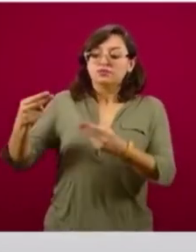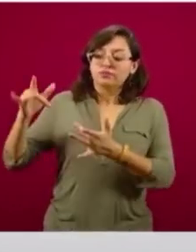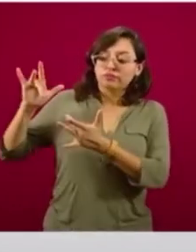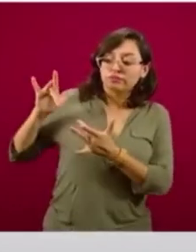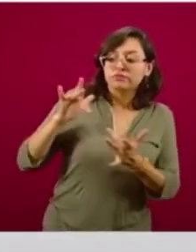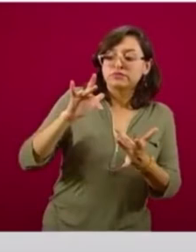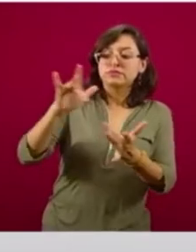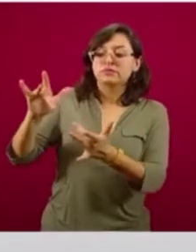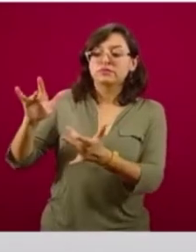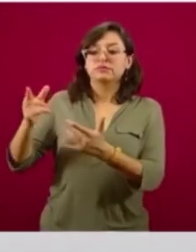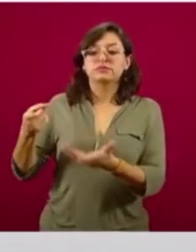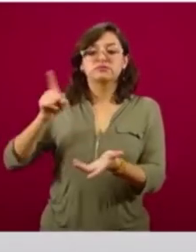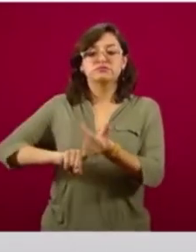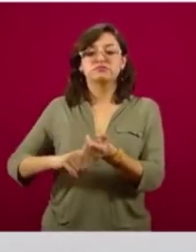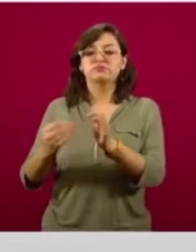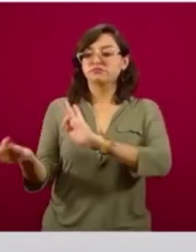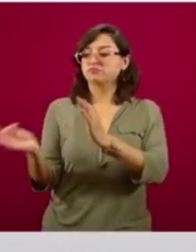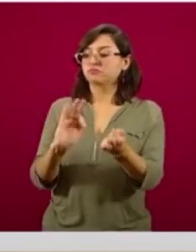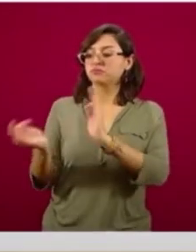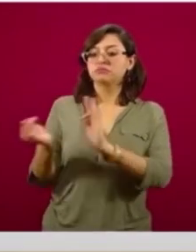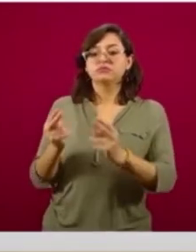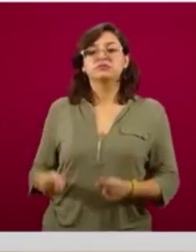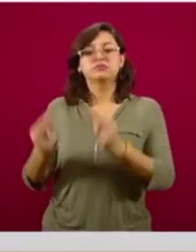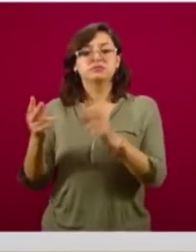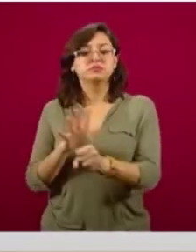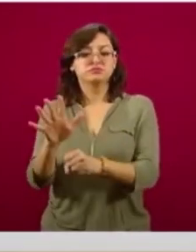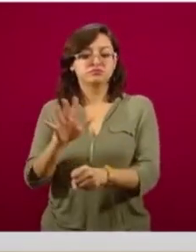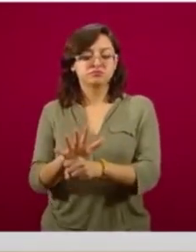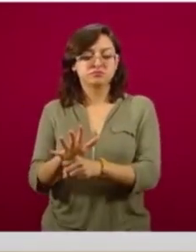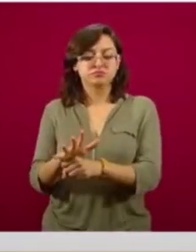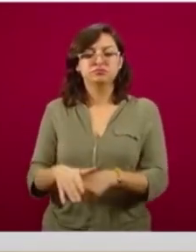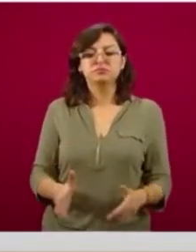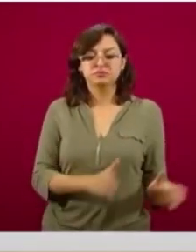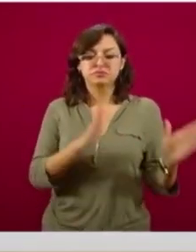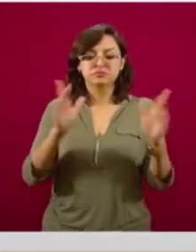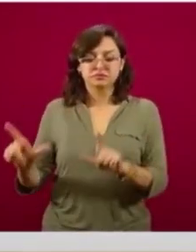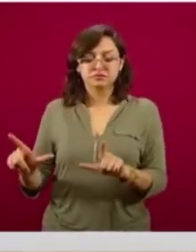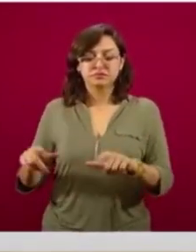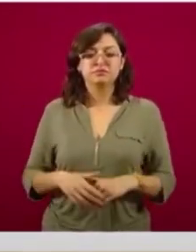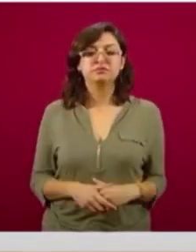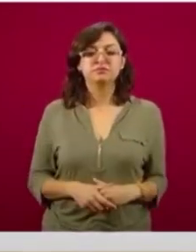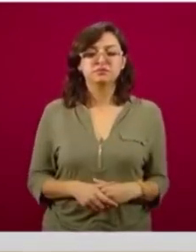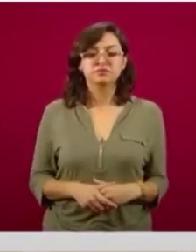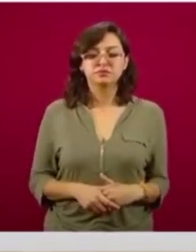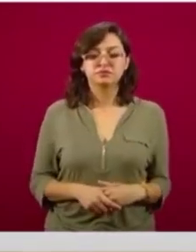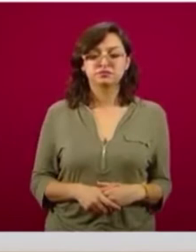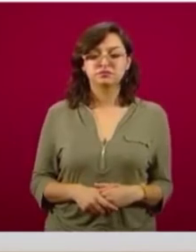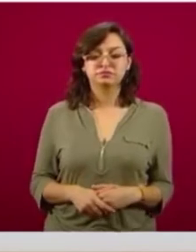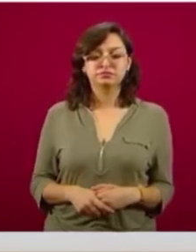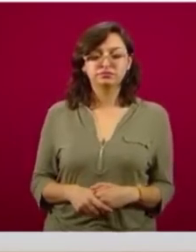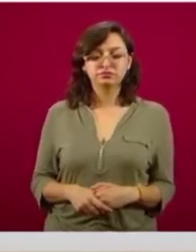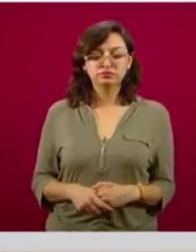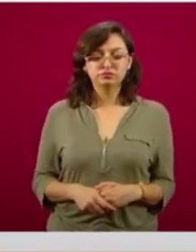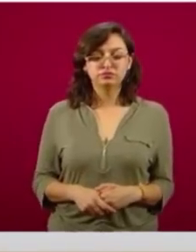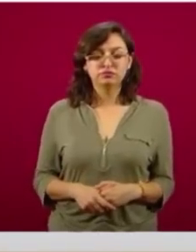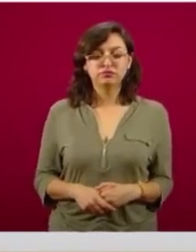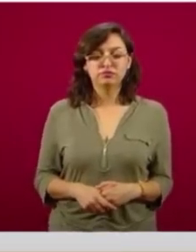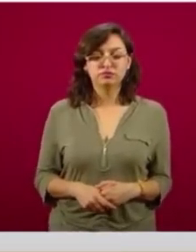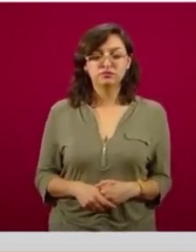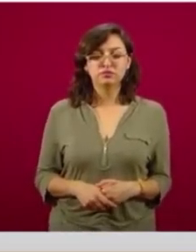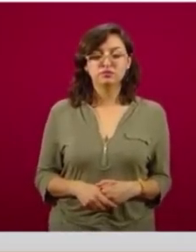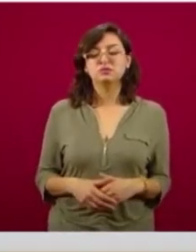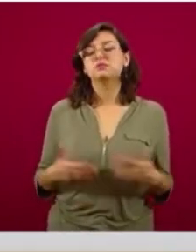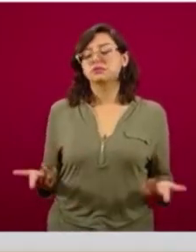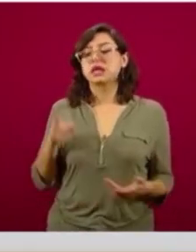favor. Es muy importante que se sepa que es una plataforma que, si bien es para micro, pequeñas y medianas empresas, está habilitado